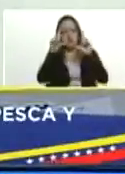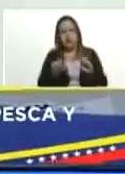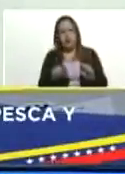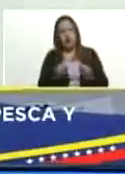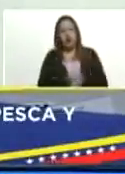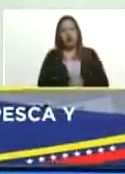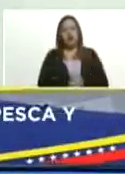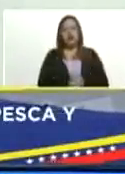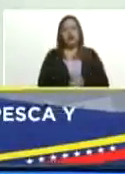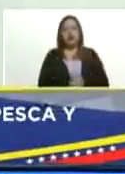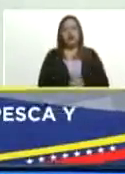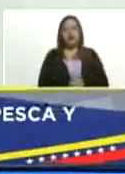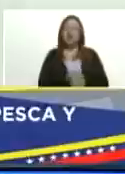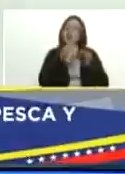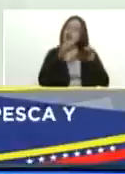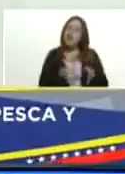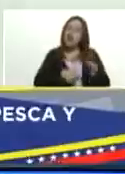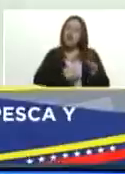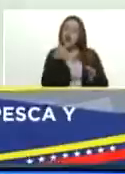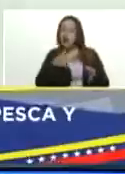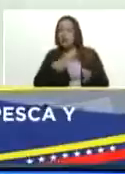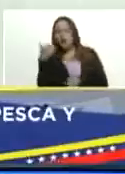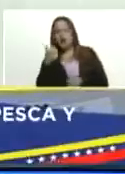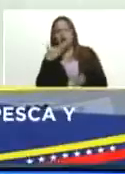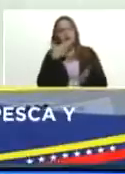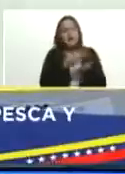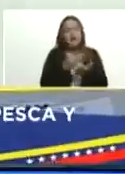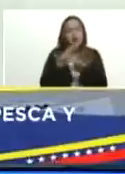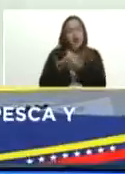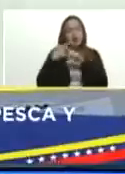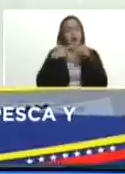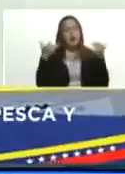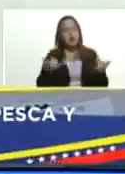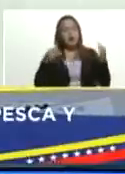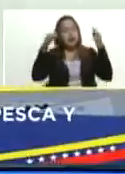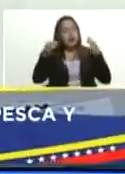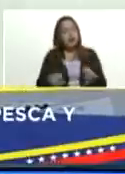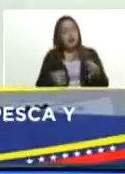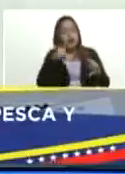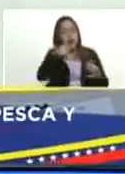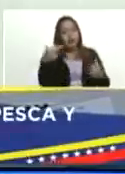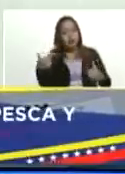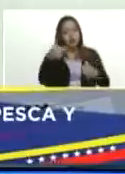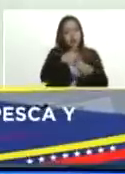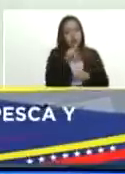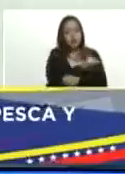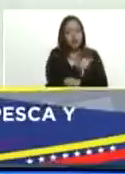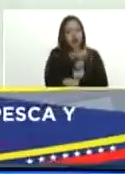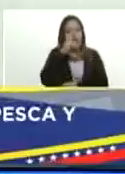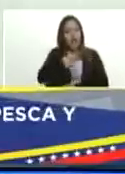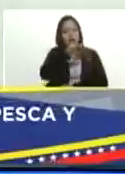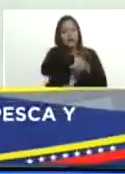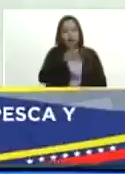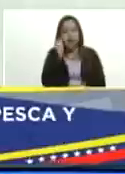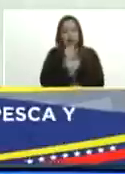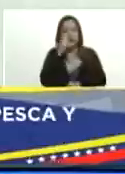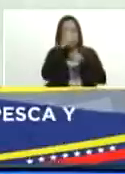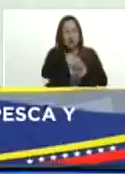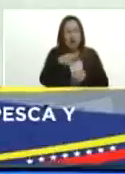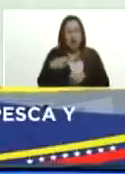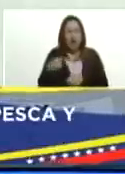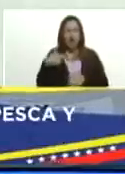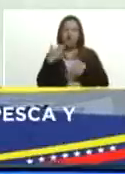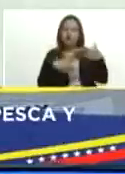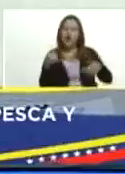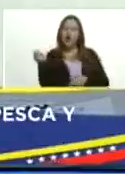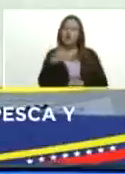haber mucha más demanda, pero en este momento aseguramos que ese combustible le llega al pescador en un promedio mensual, tratamos